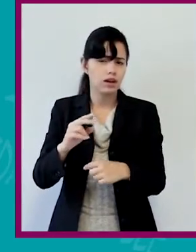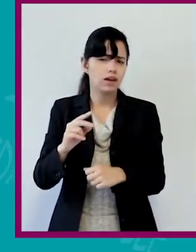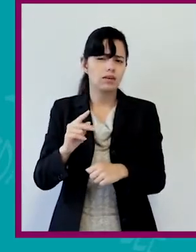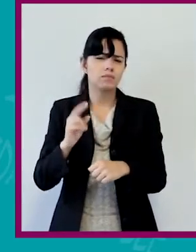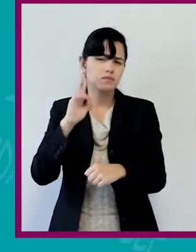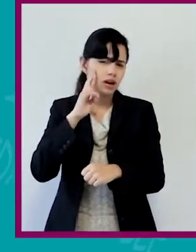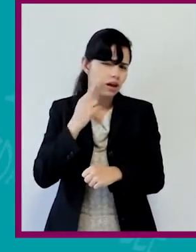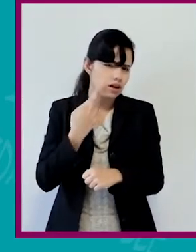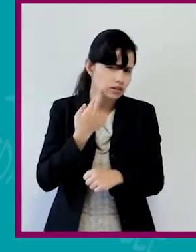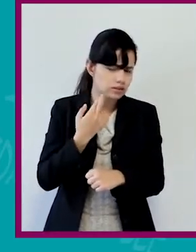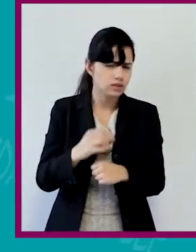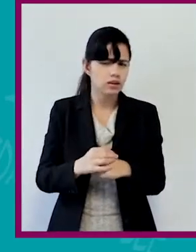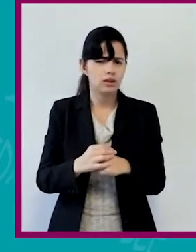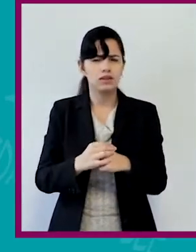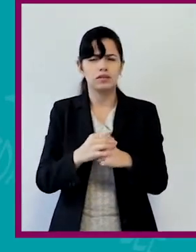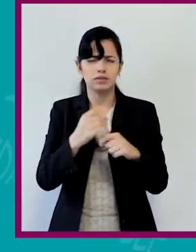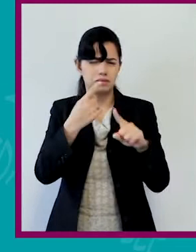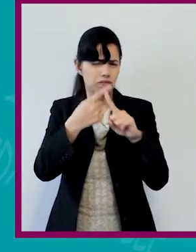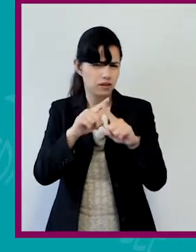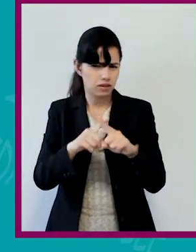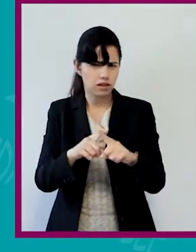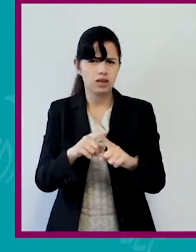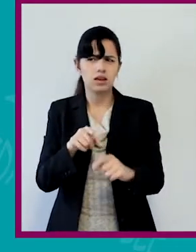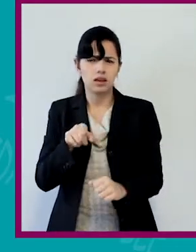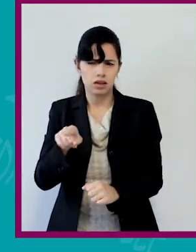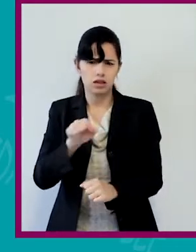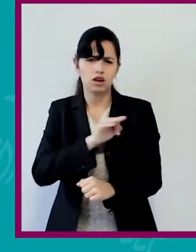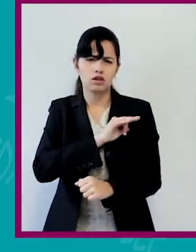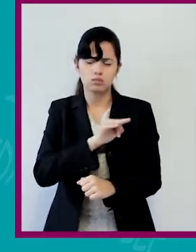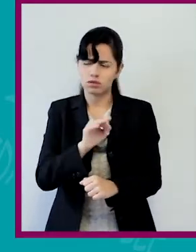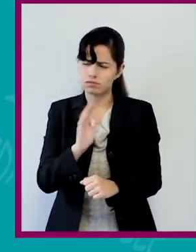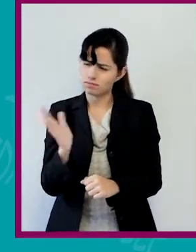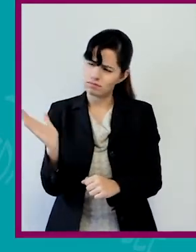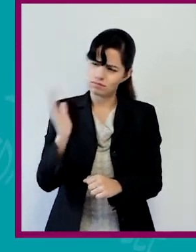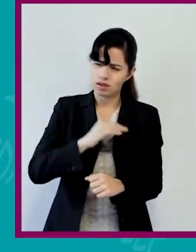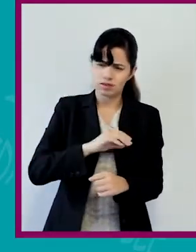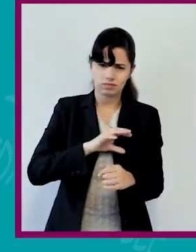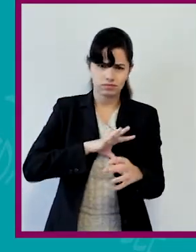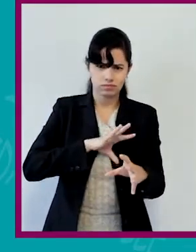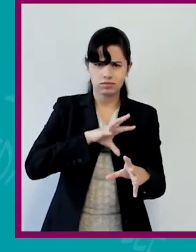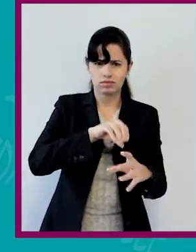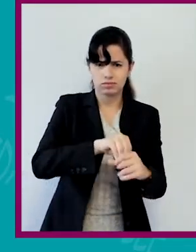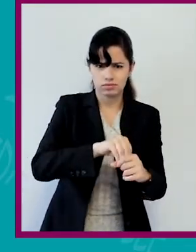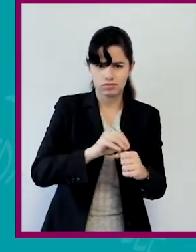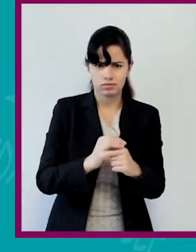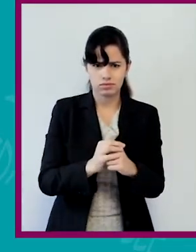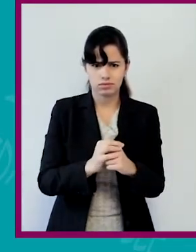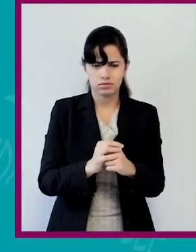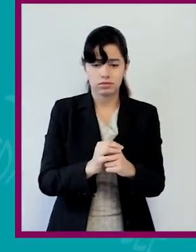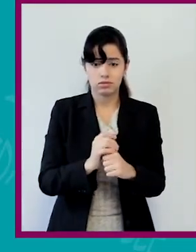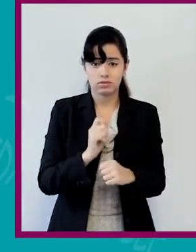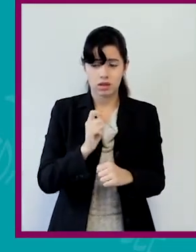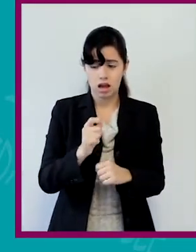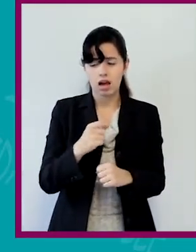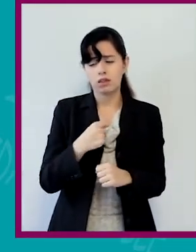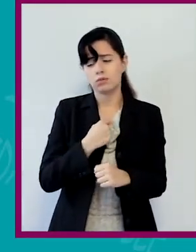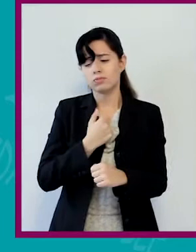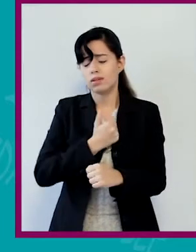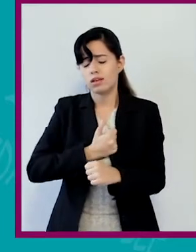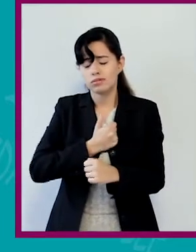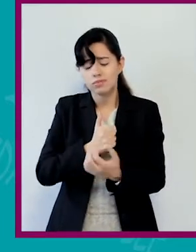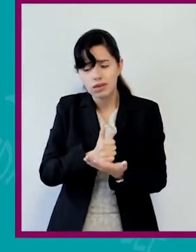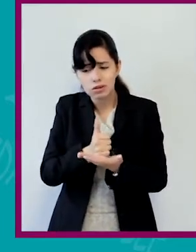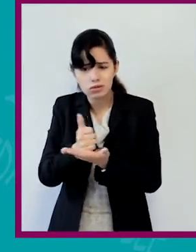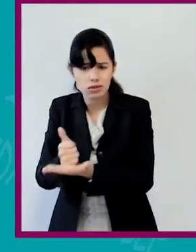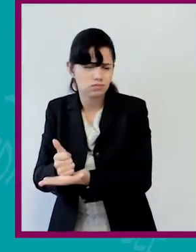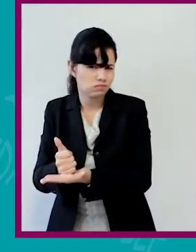una manera festiva, no como caridad, sino como quien realiza un derecho. A la hora de